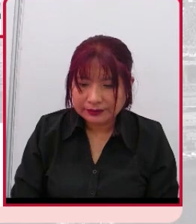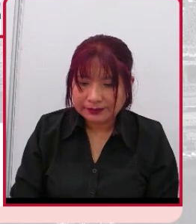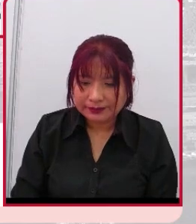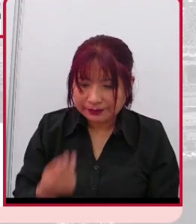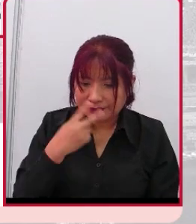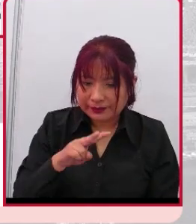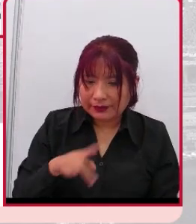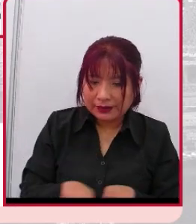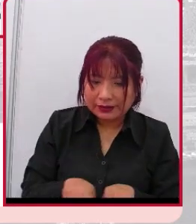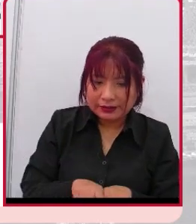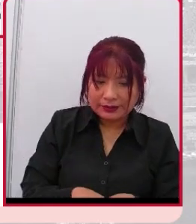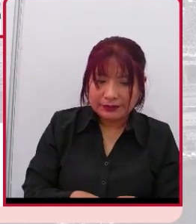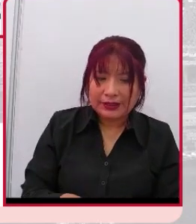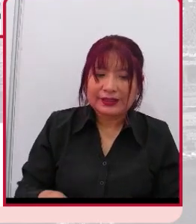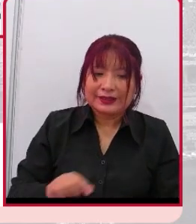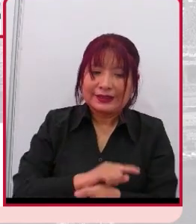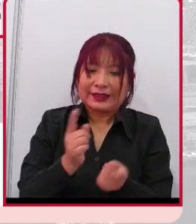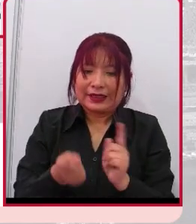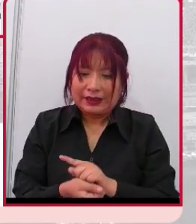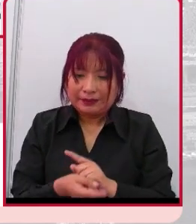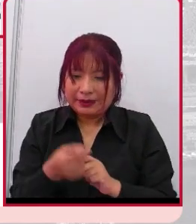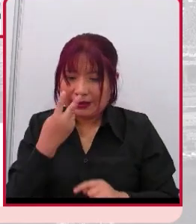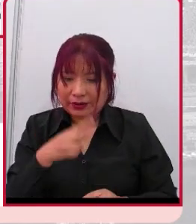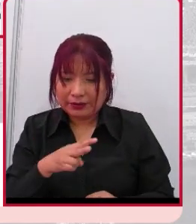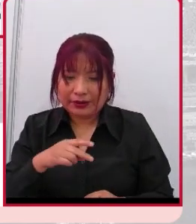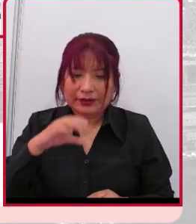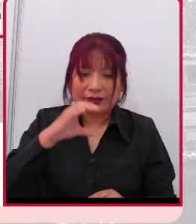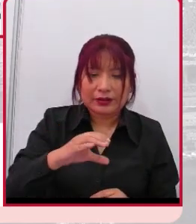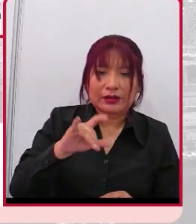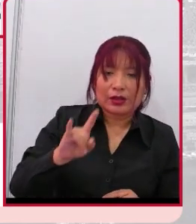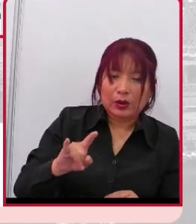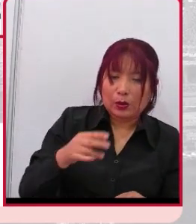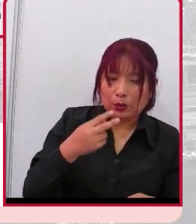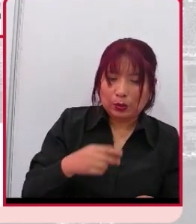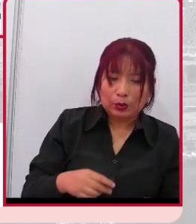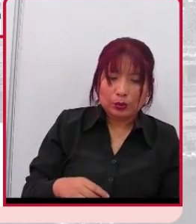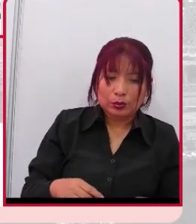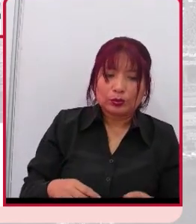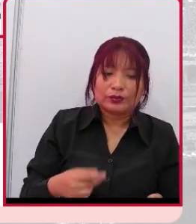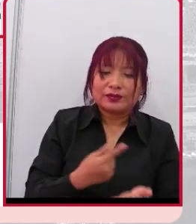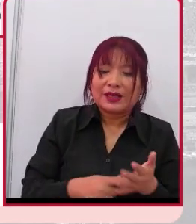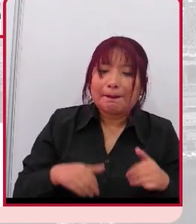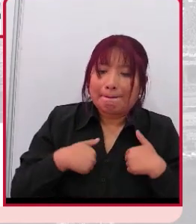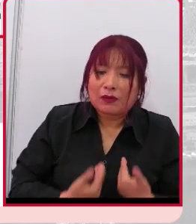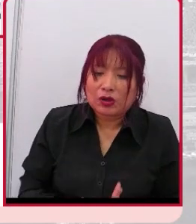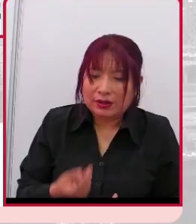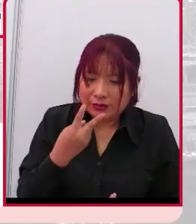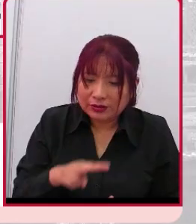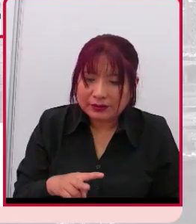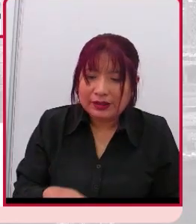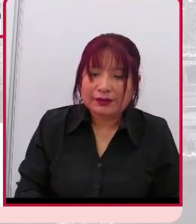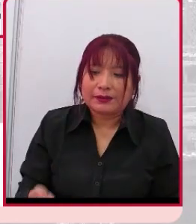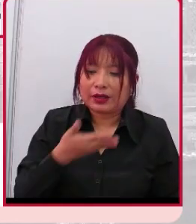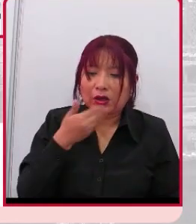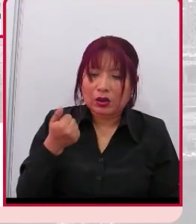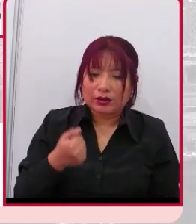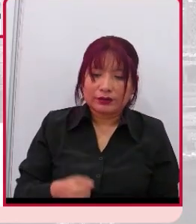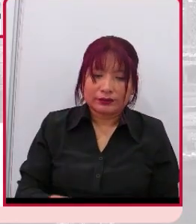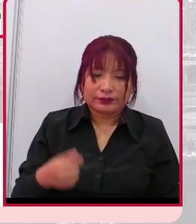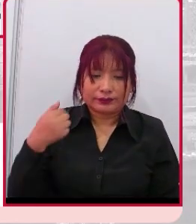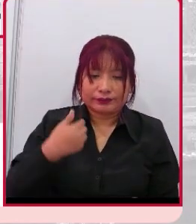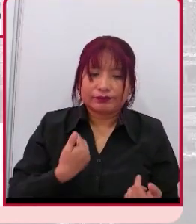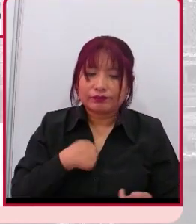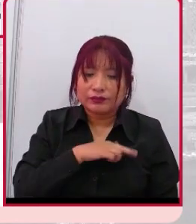Aquí nos vimos en la disyuntiva de, para el caso de Brocal, qué poder aplicar mejor. Sabemos que el análisis mineralógico y textural